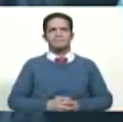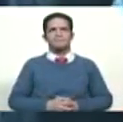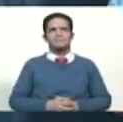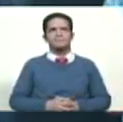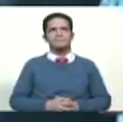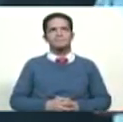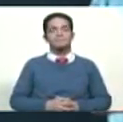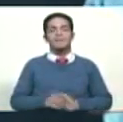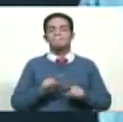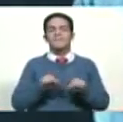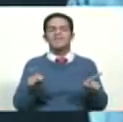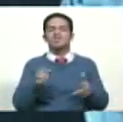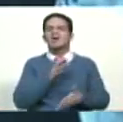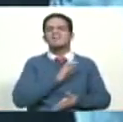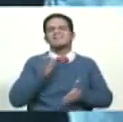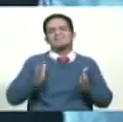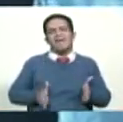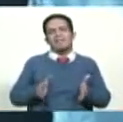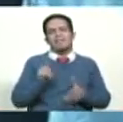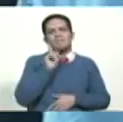Pero no cristiano de mentira,